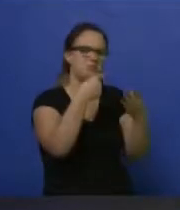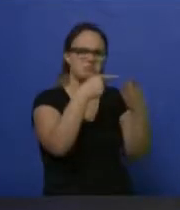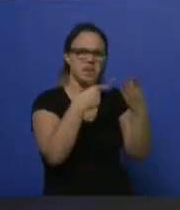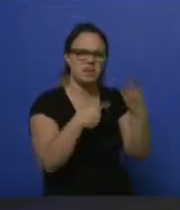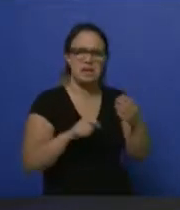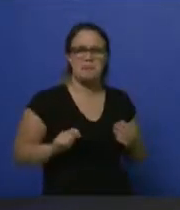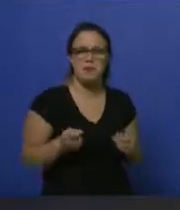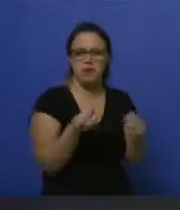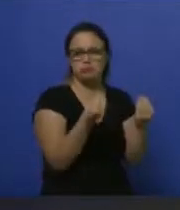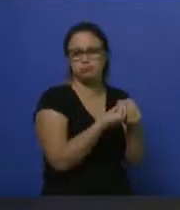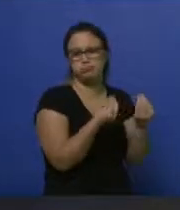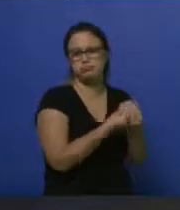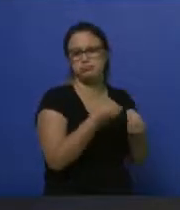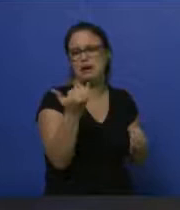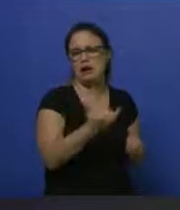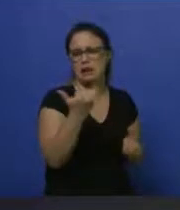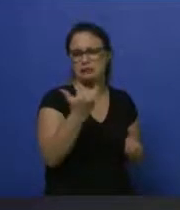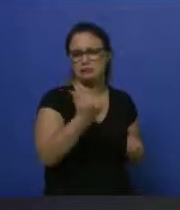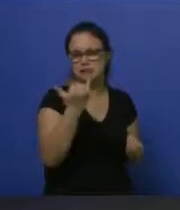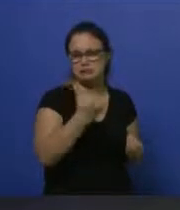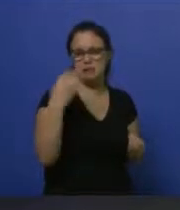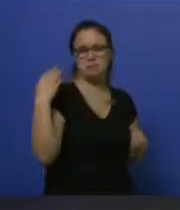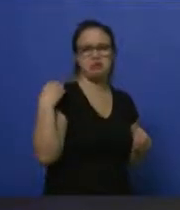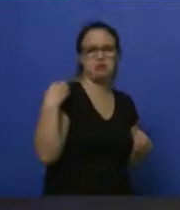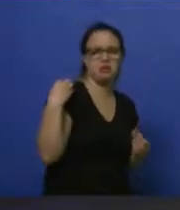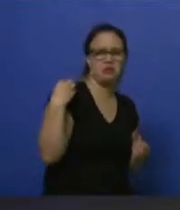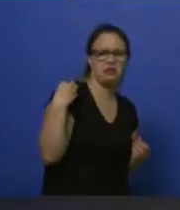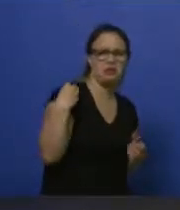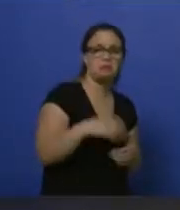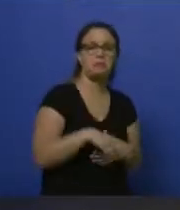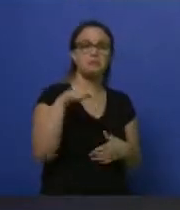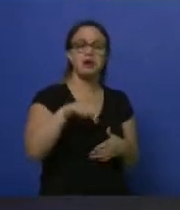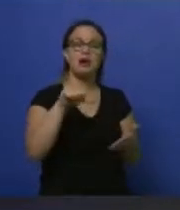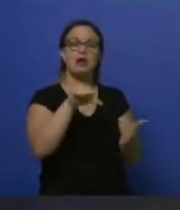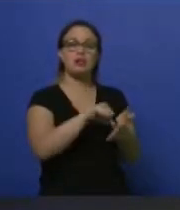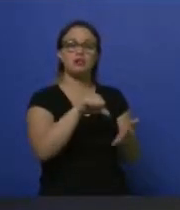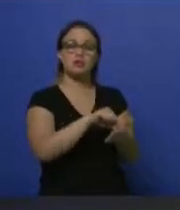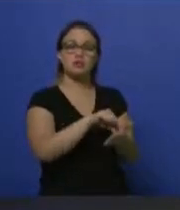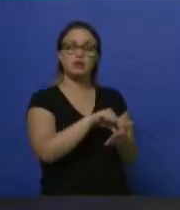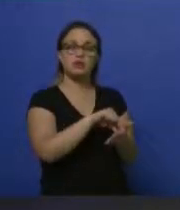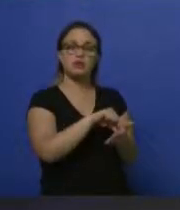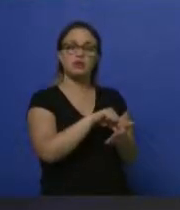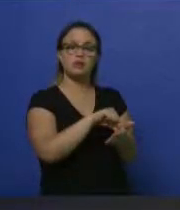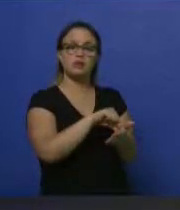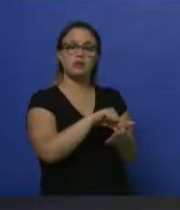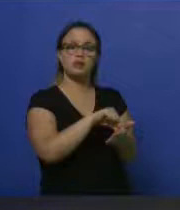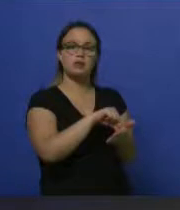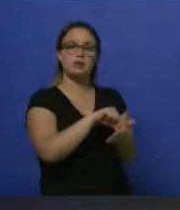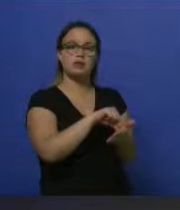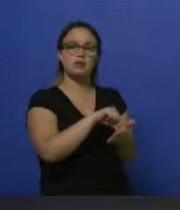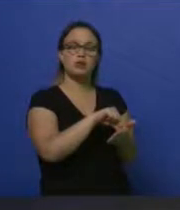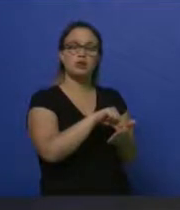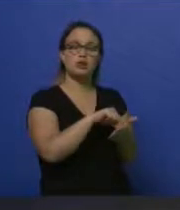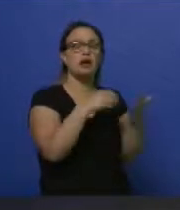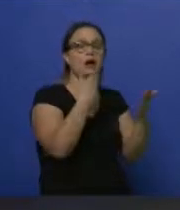hay mucho de política, política en general, política partidaria. En la ciudad, cuando nadie lo esperaba, porque esta es la verdad, que es lo que vamos a hablar ahora